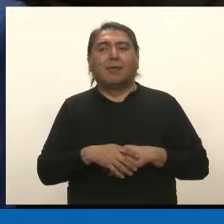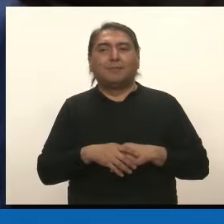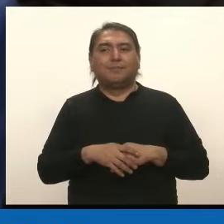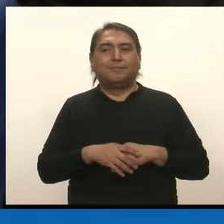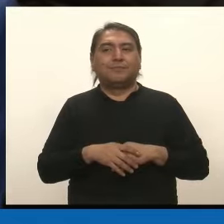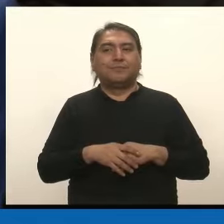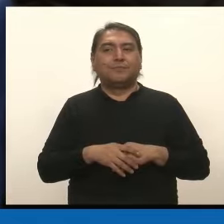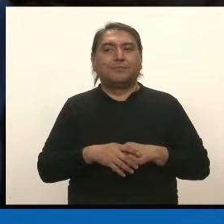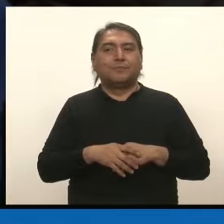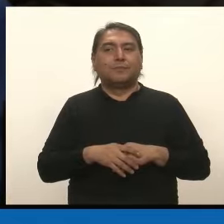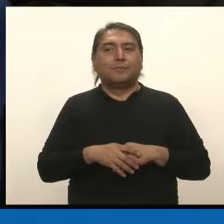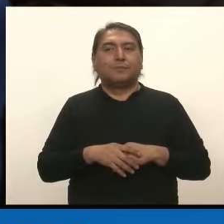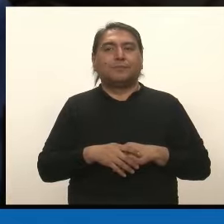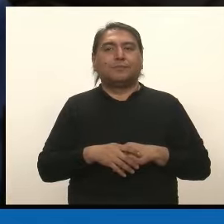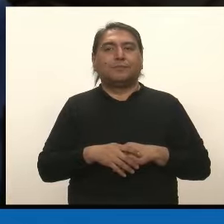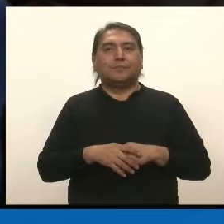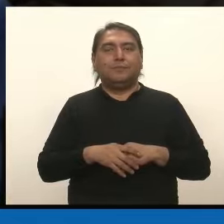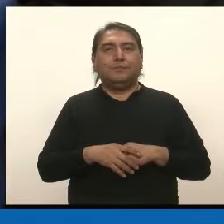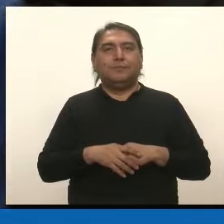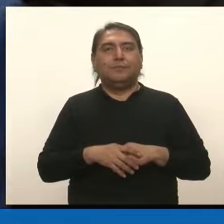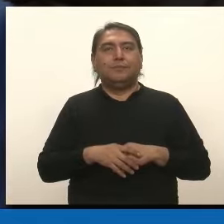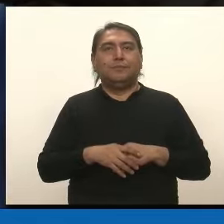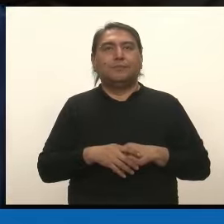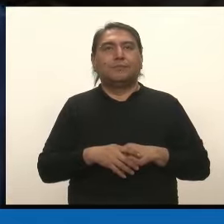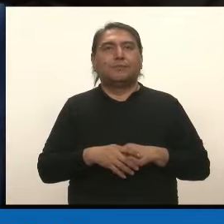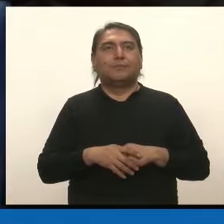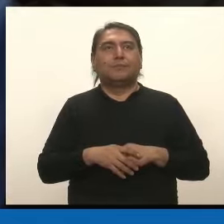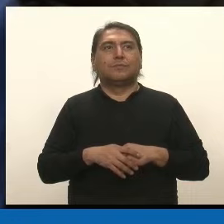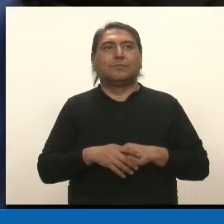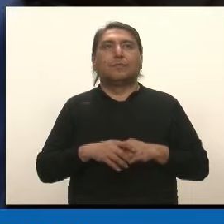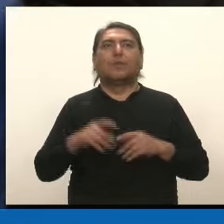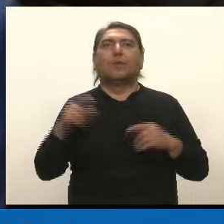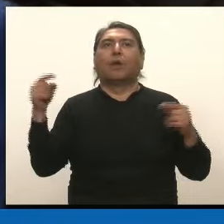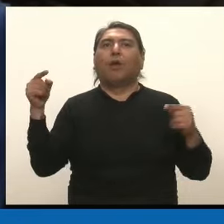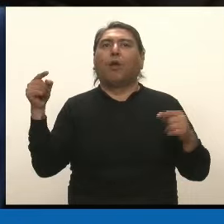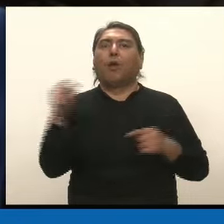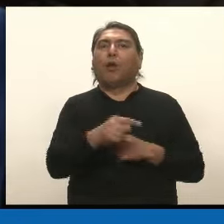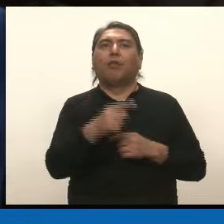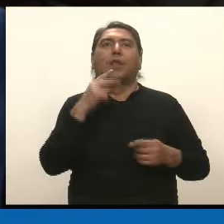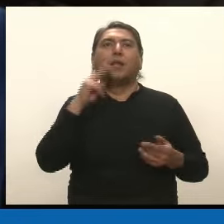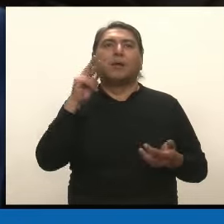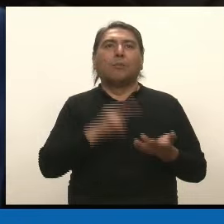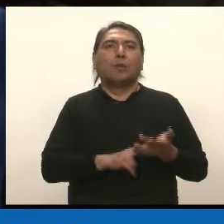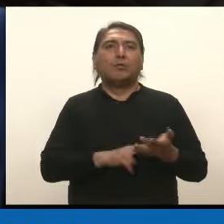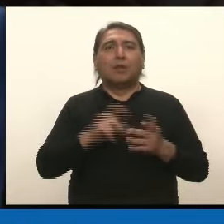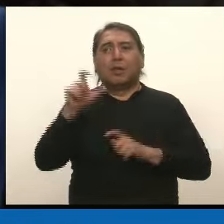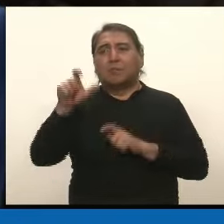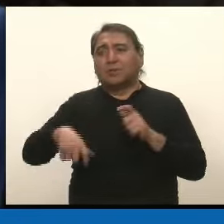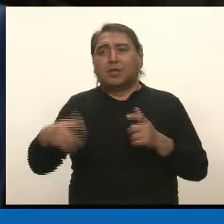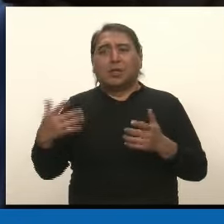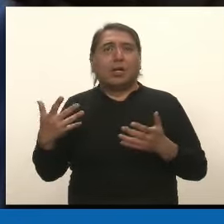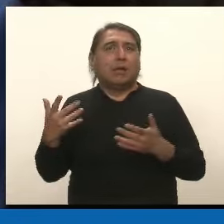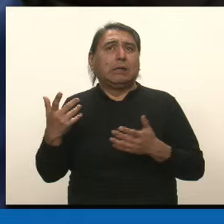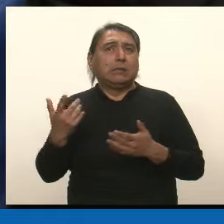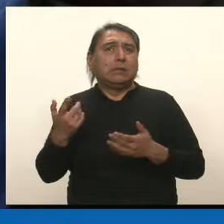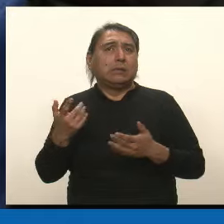perdiendo contra este tan cruel impuesto que afecta a los que menos tienen